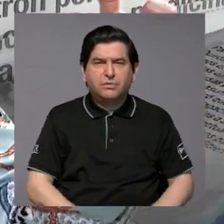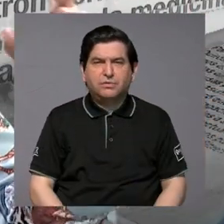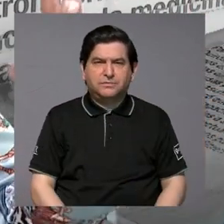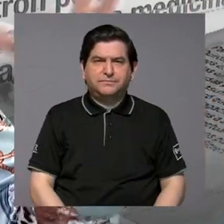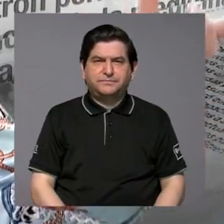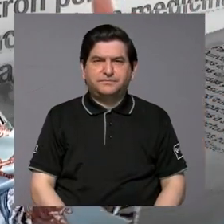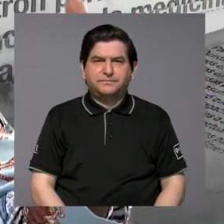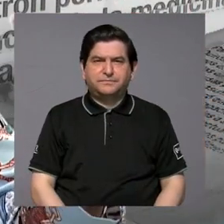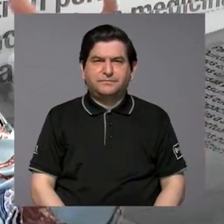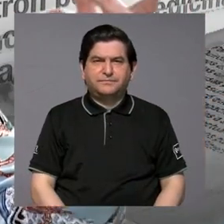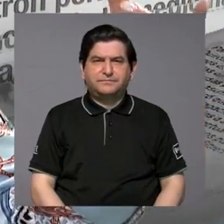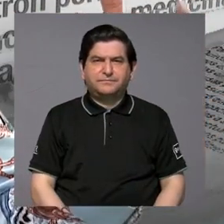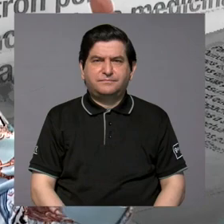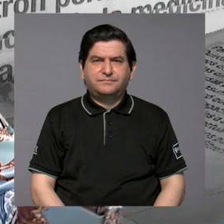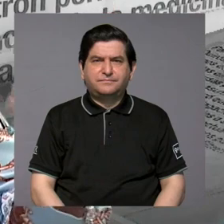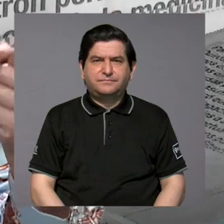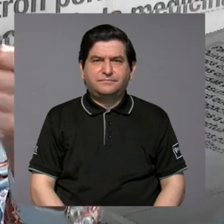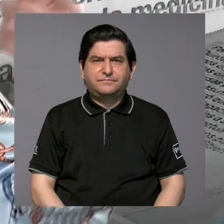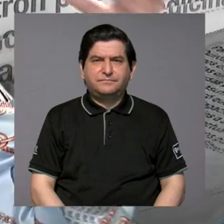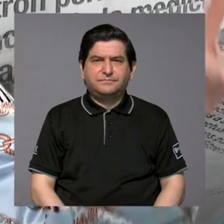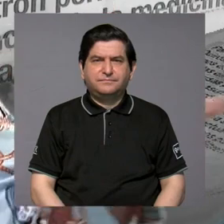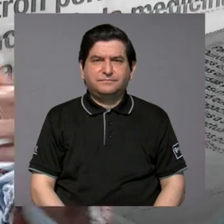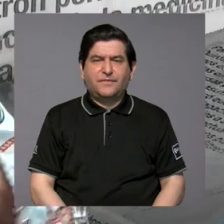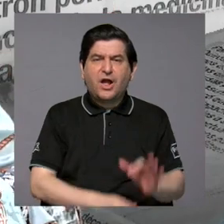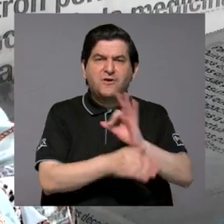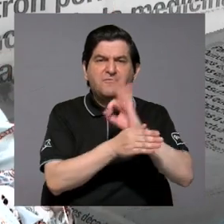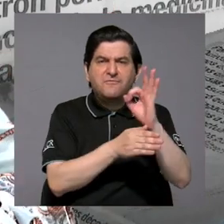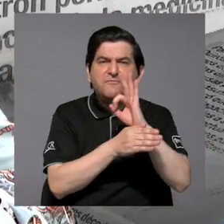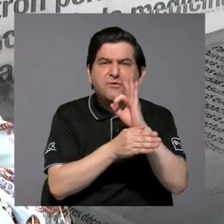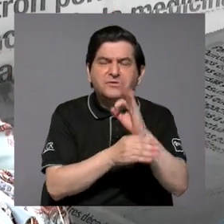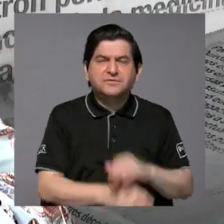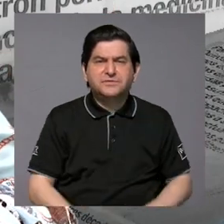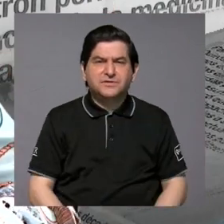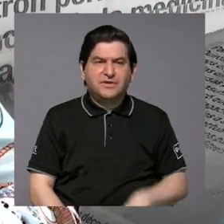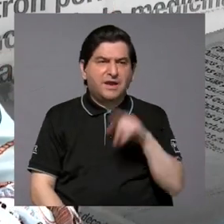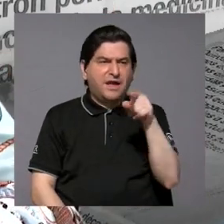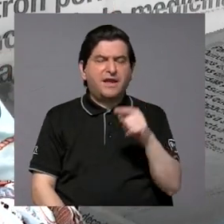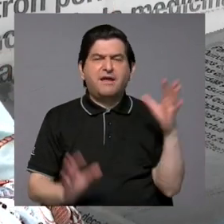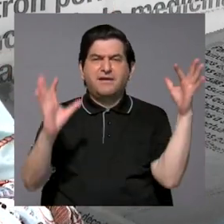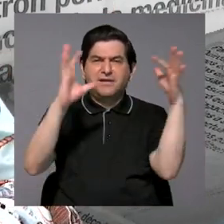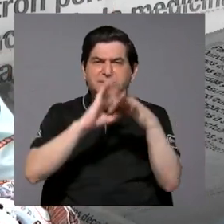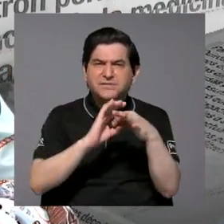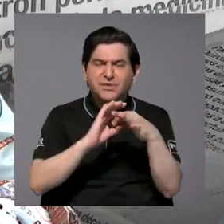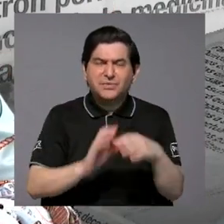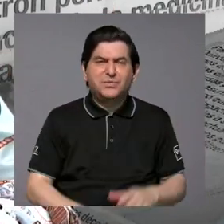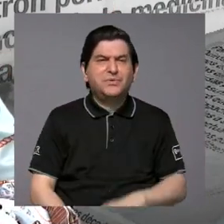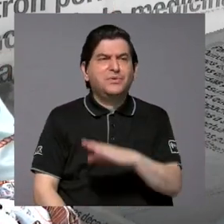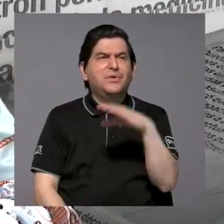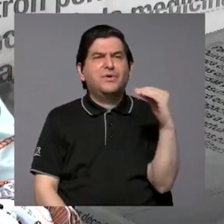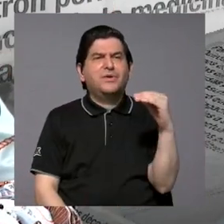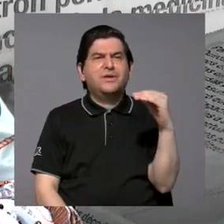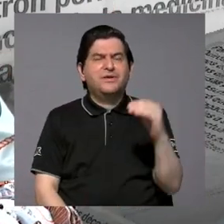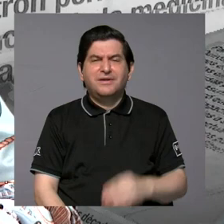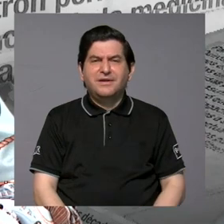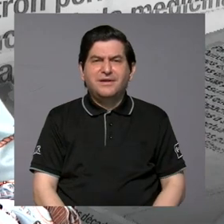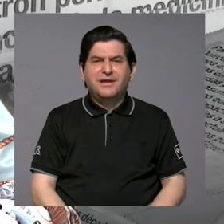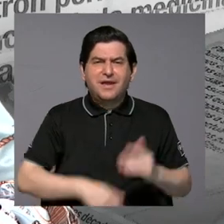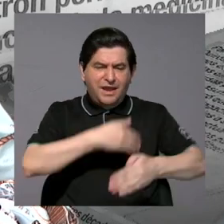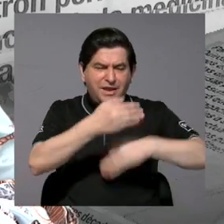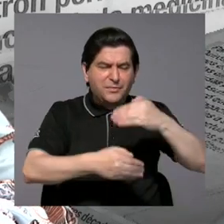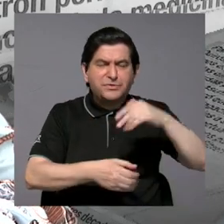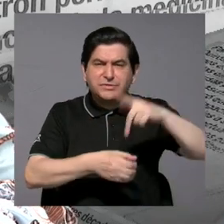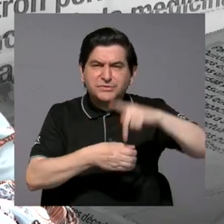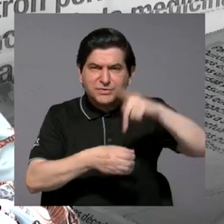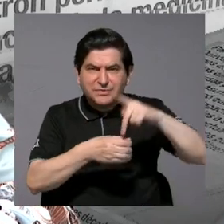Cómo Cómo surge o cómo se se funciona Esa esa vinculación y ya esa ese involucramiento